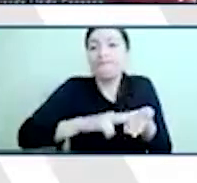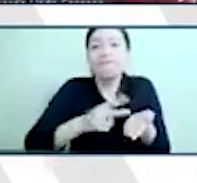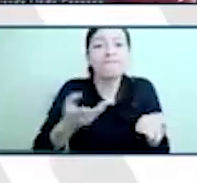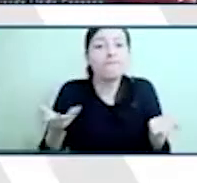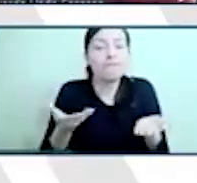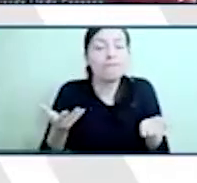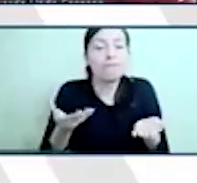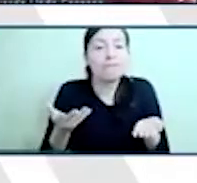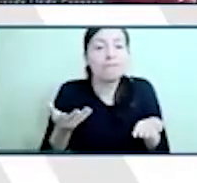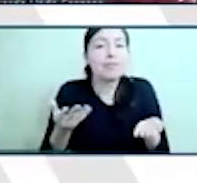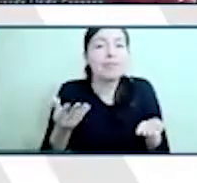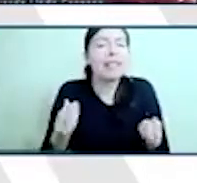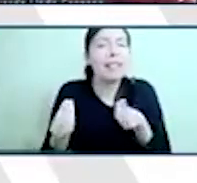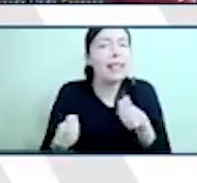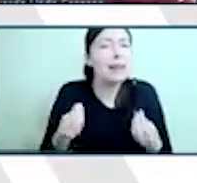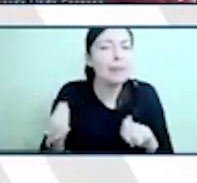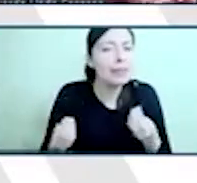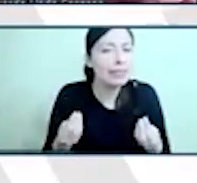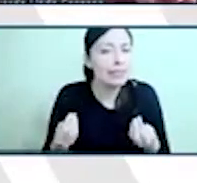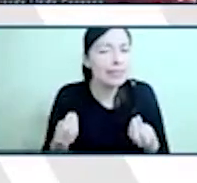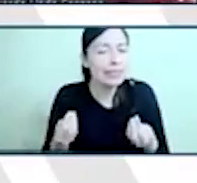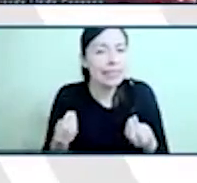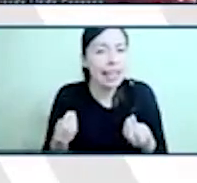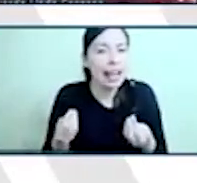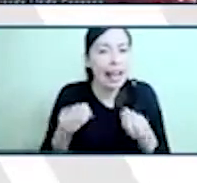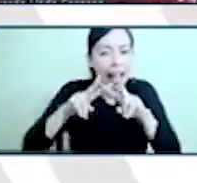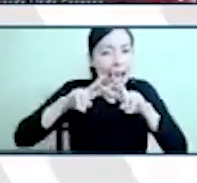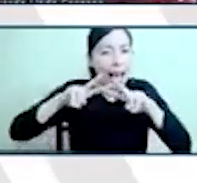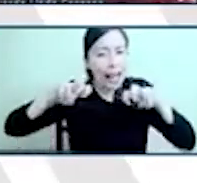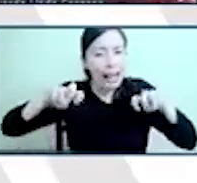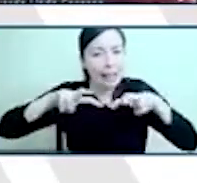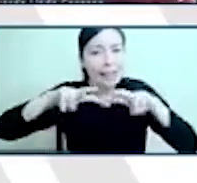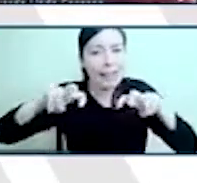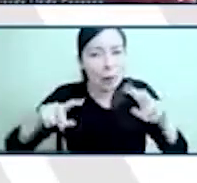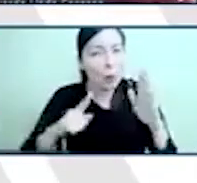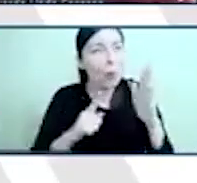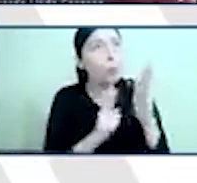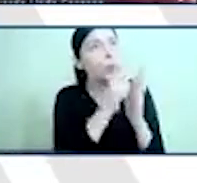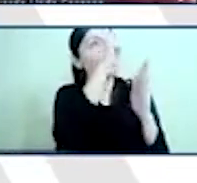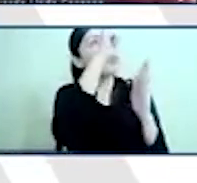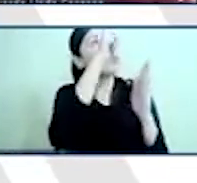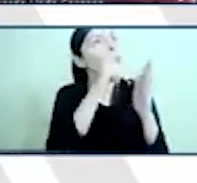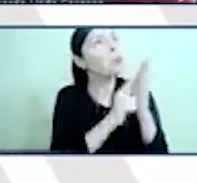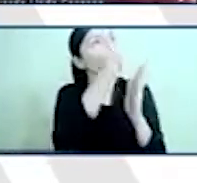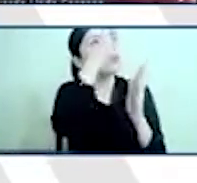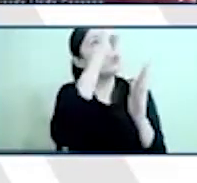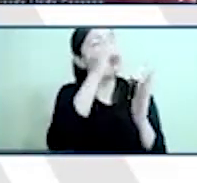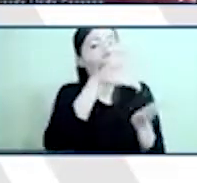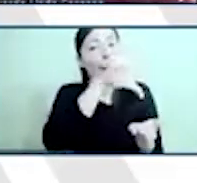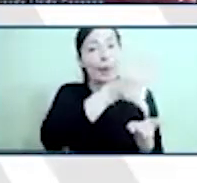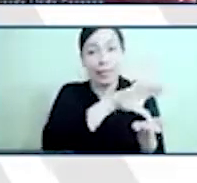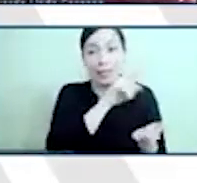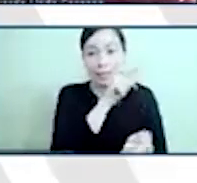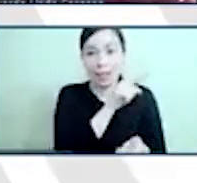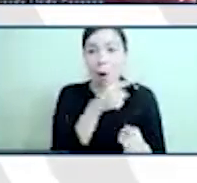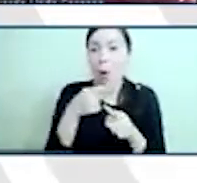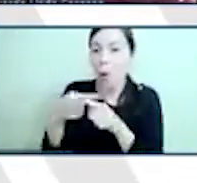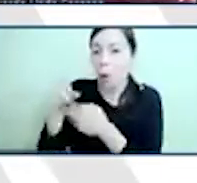lo que estaba ocurriendo, si analizamos la cantidad de lanzamientos que estaba haciendo cada país, es que